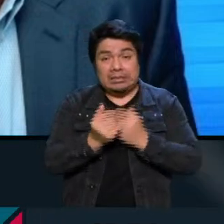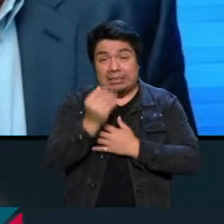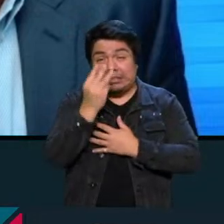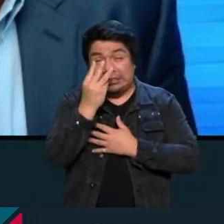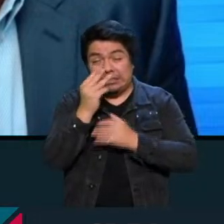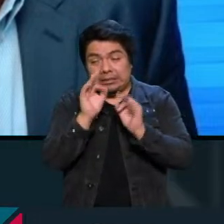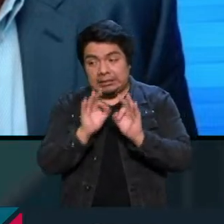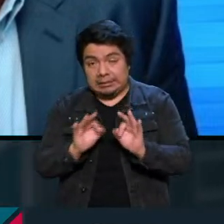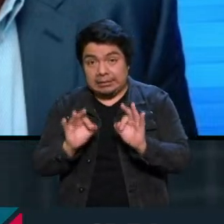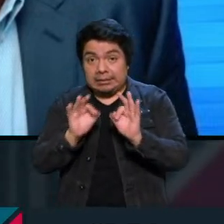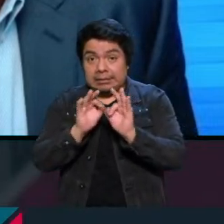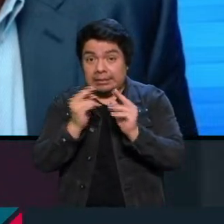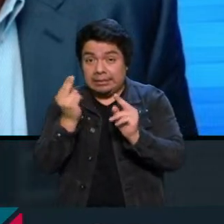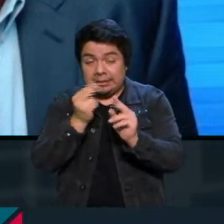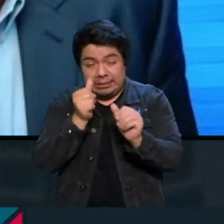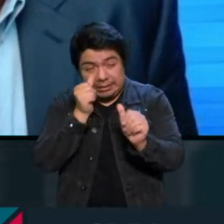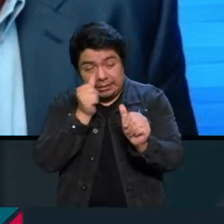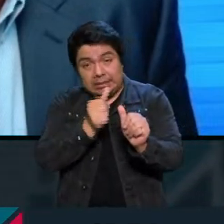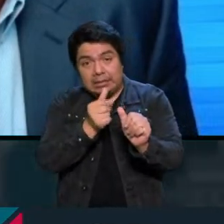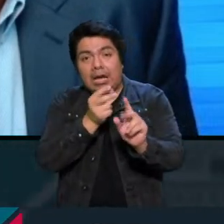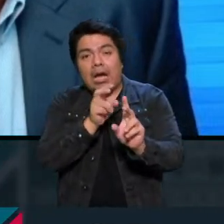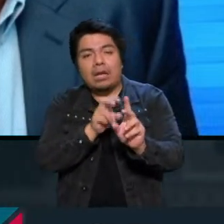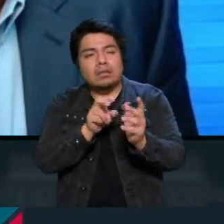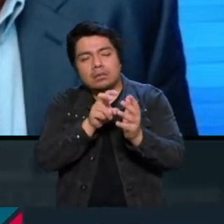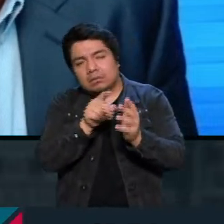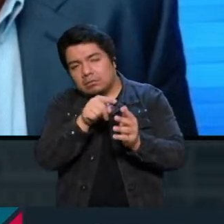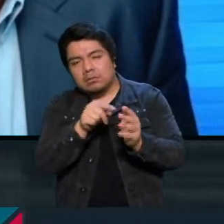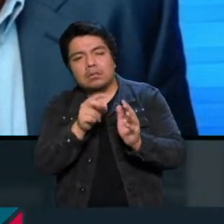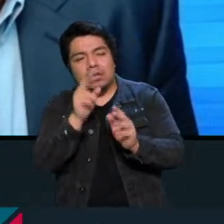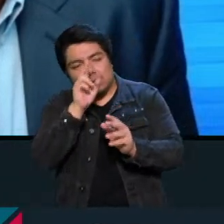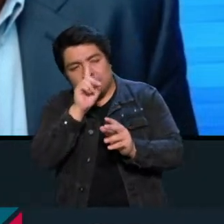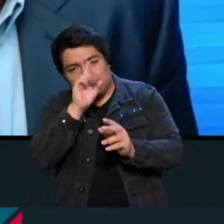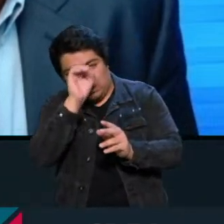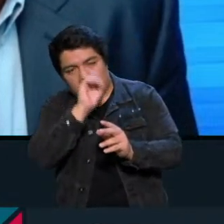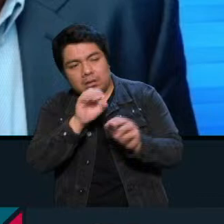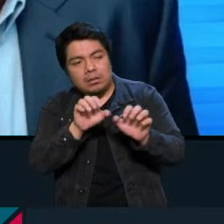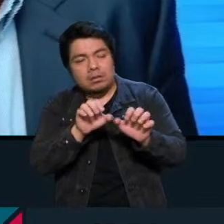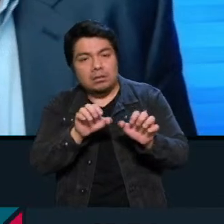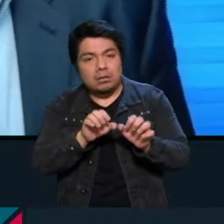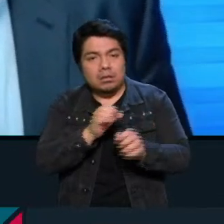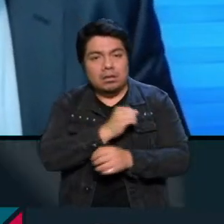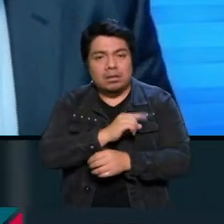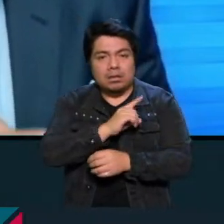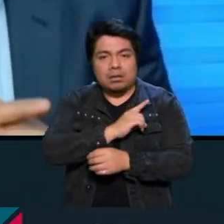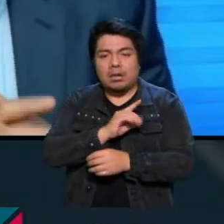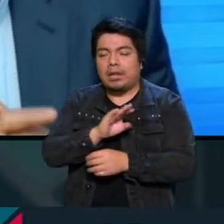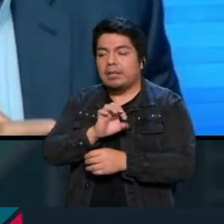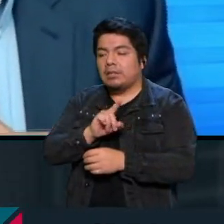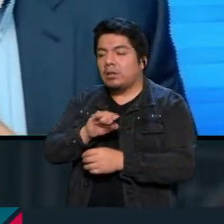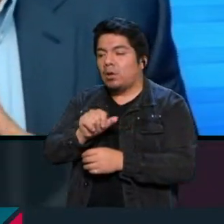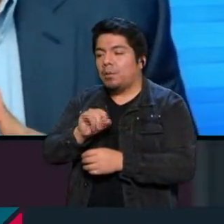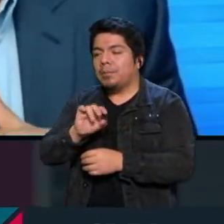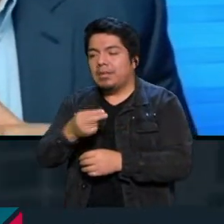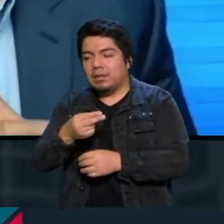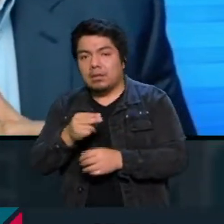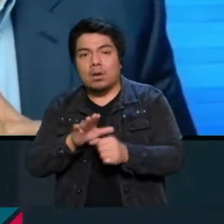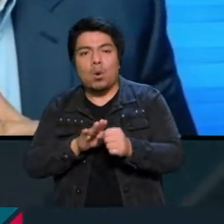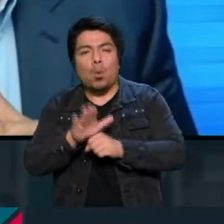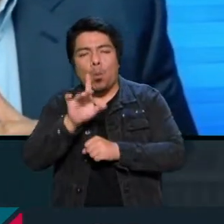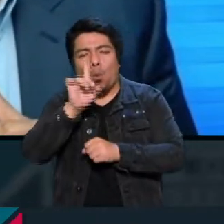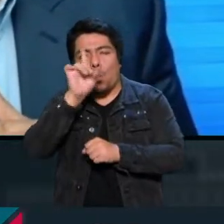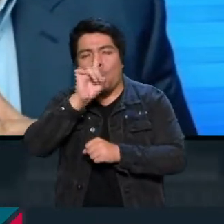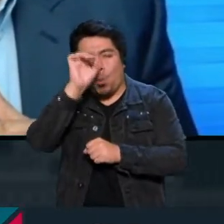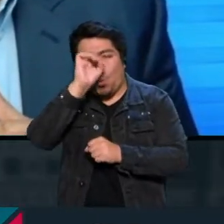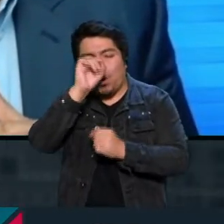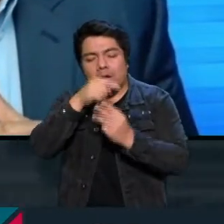que a lo mejor le gustaría recomendarle al equipo de salud de la doctora Claudia Sheinbaum, del doctor Krecenovich, que estará al frente de la Secretaría de Salud, ¿cuáles serían